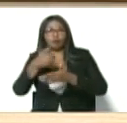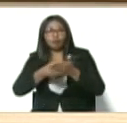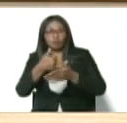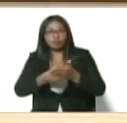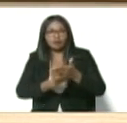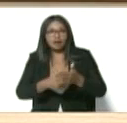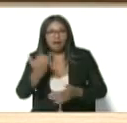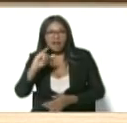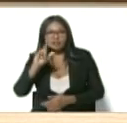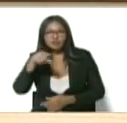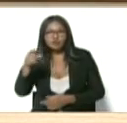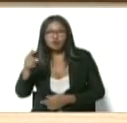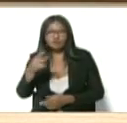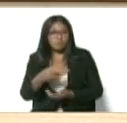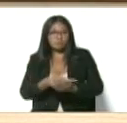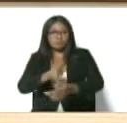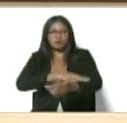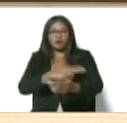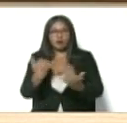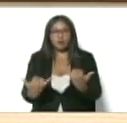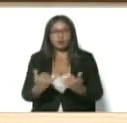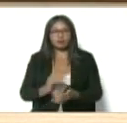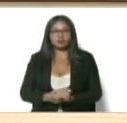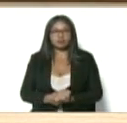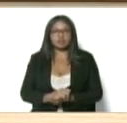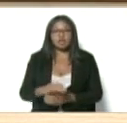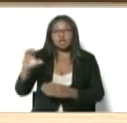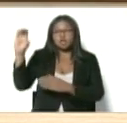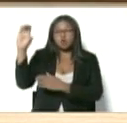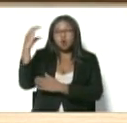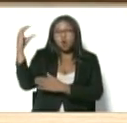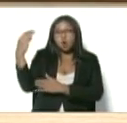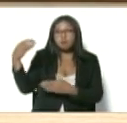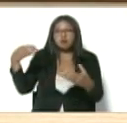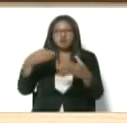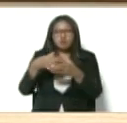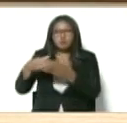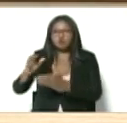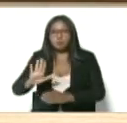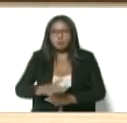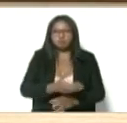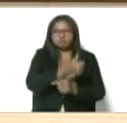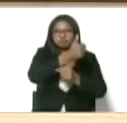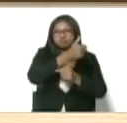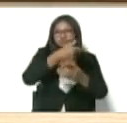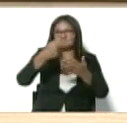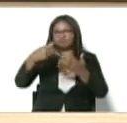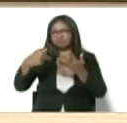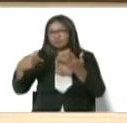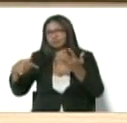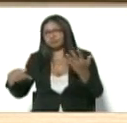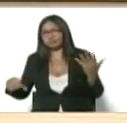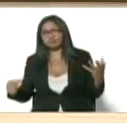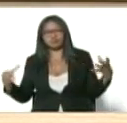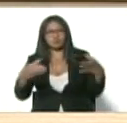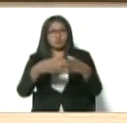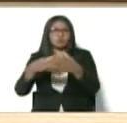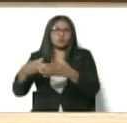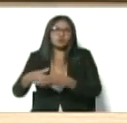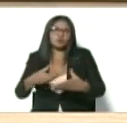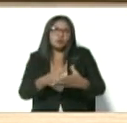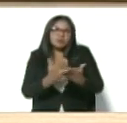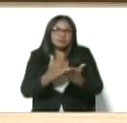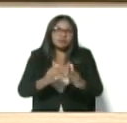y en colombia han creado grupos élites grupos comando grupos tal grupo aquel y todo el tiempo